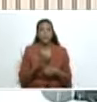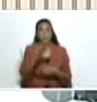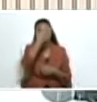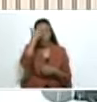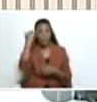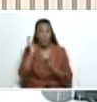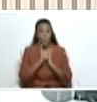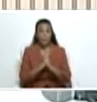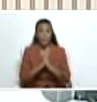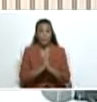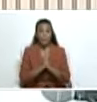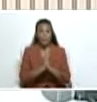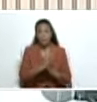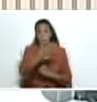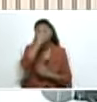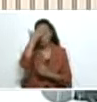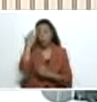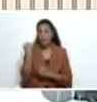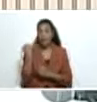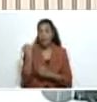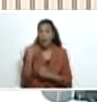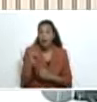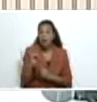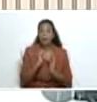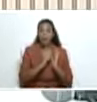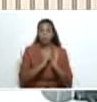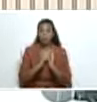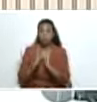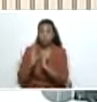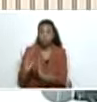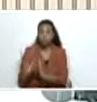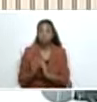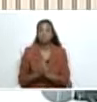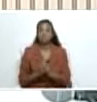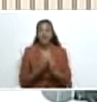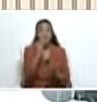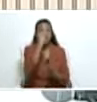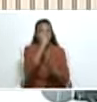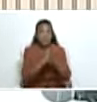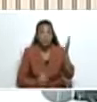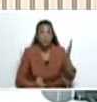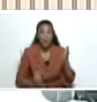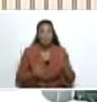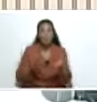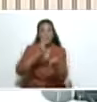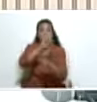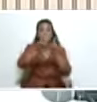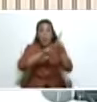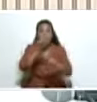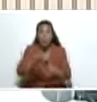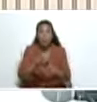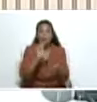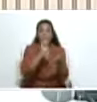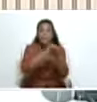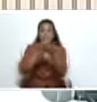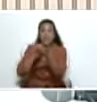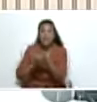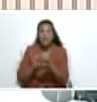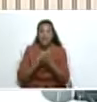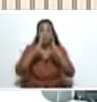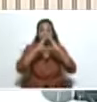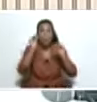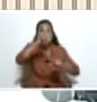olvide, tenemos el proceso de inscripción, de censo de todos los